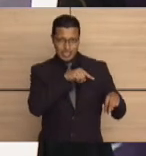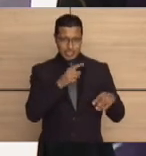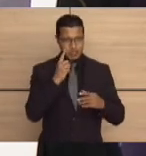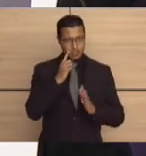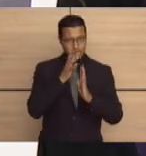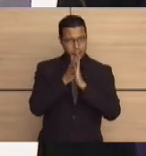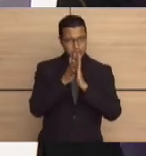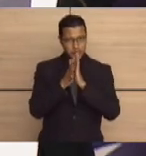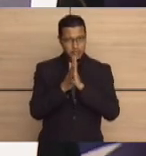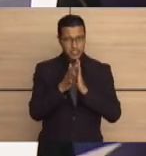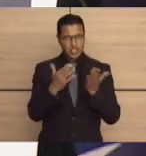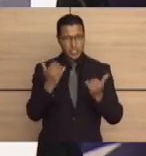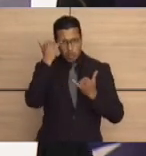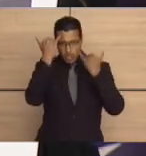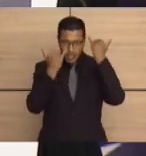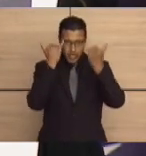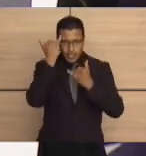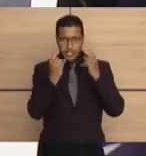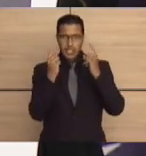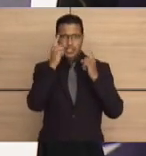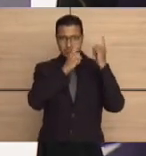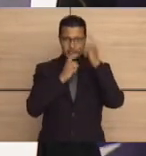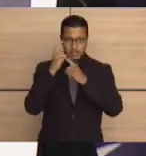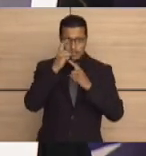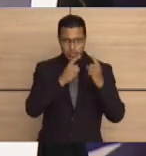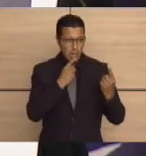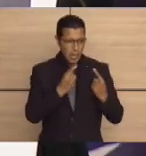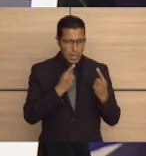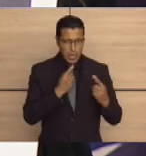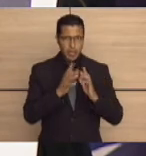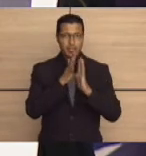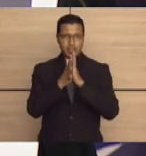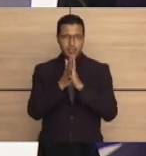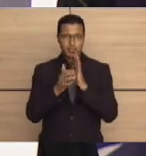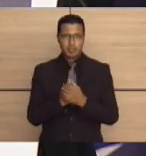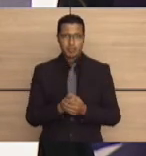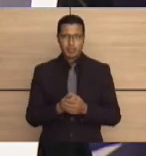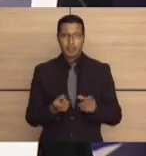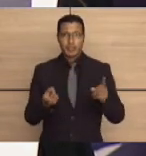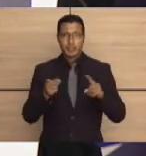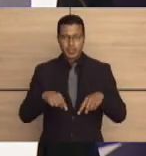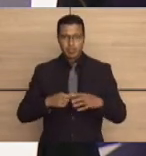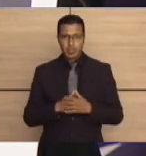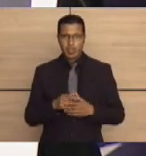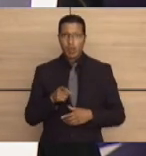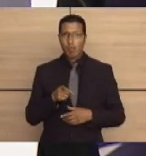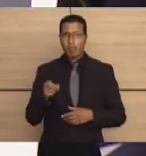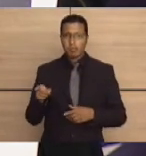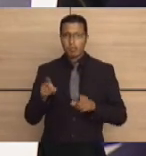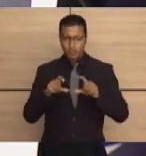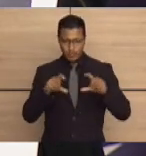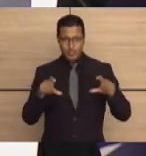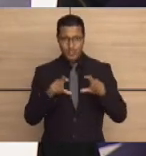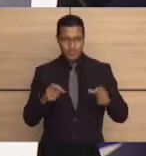tiempo real las ideas y reflexiones que se vayan discutiendo. También en las fichas que el personal de logística les estará entregando